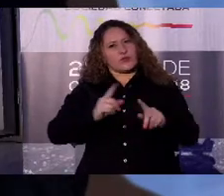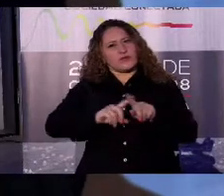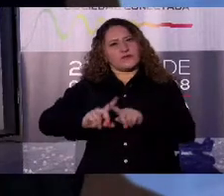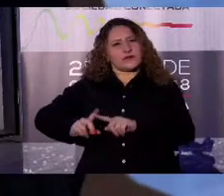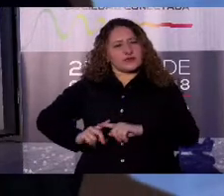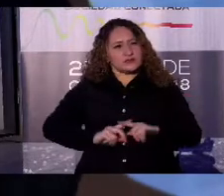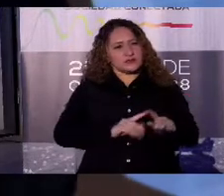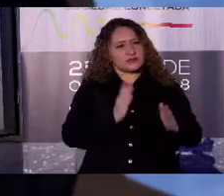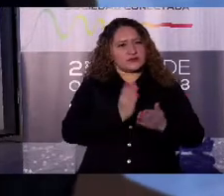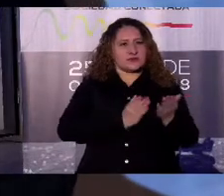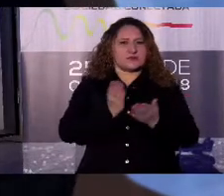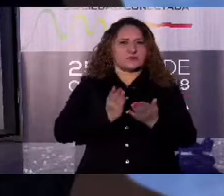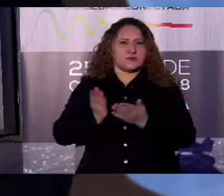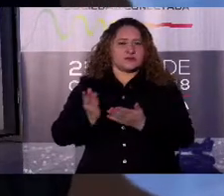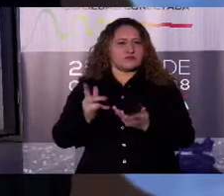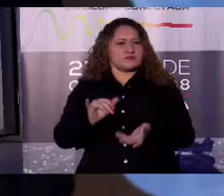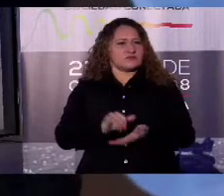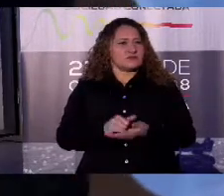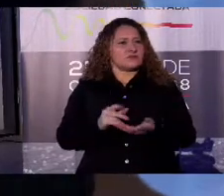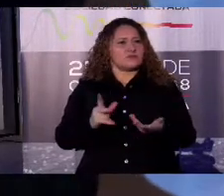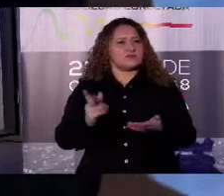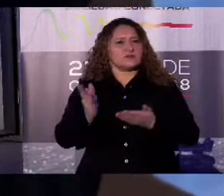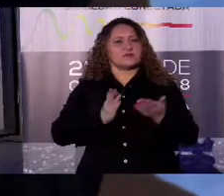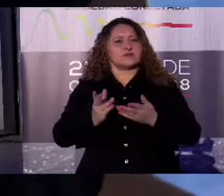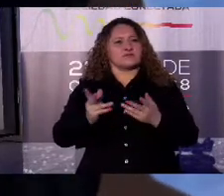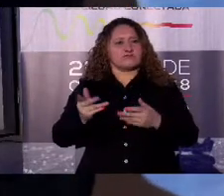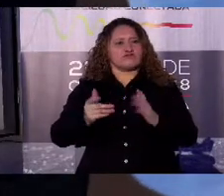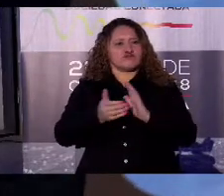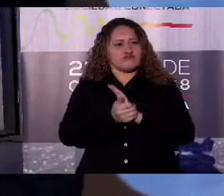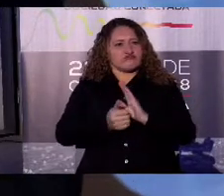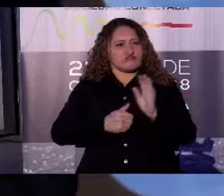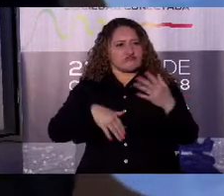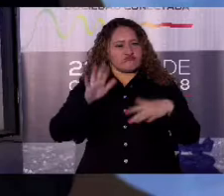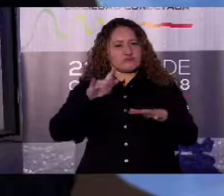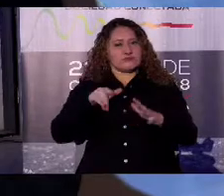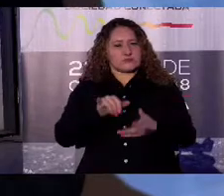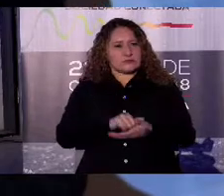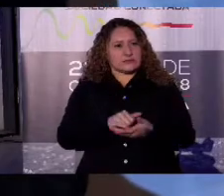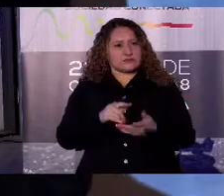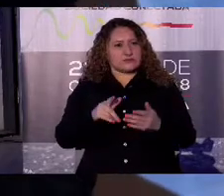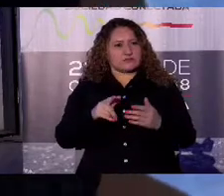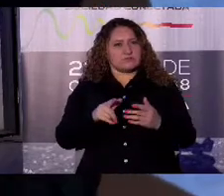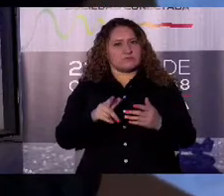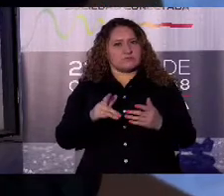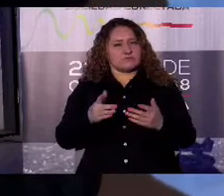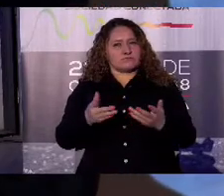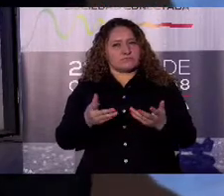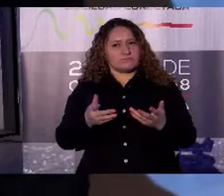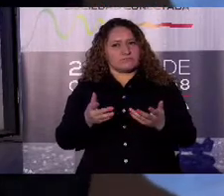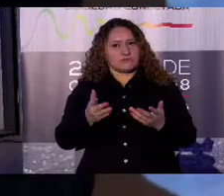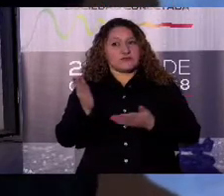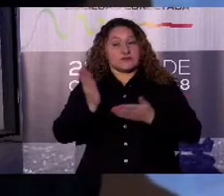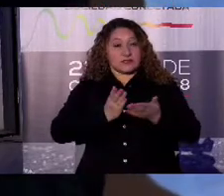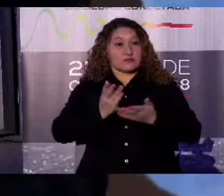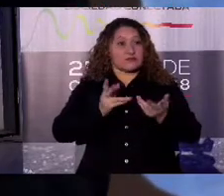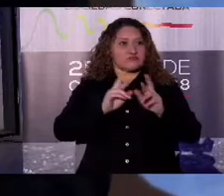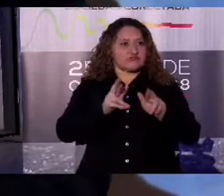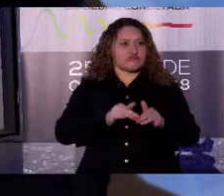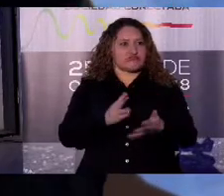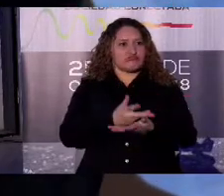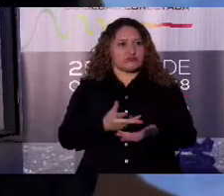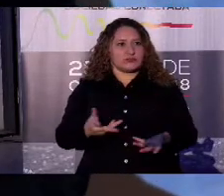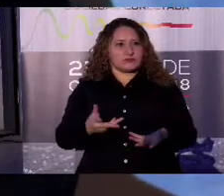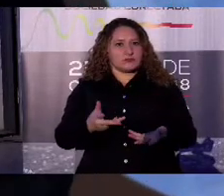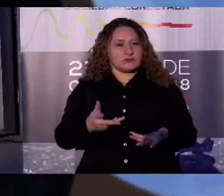de servicios que van a ser de alta capacidad, servicios que van a ser de baja latencia y servicios de Internet de las cosas.